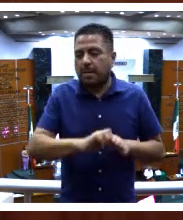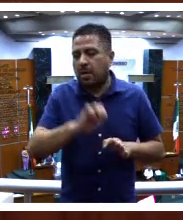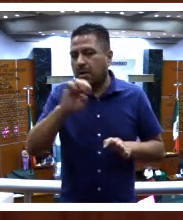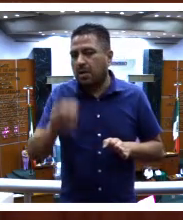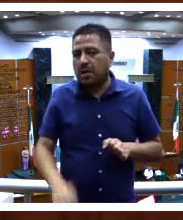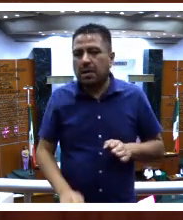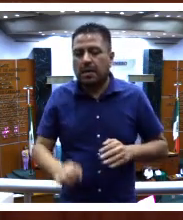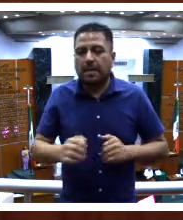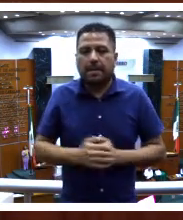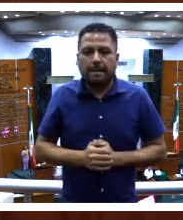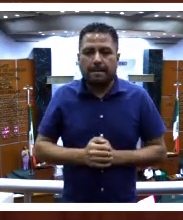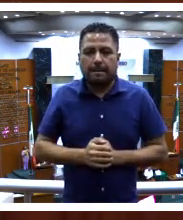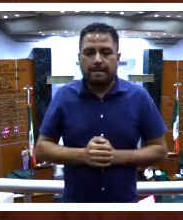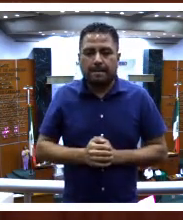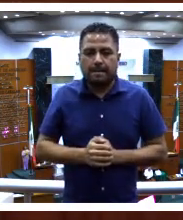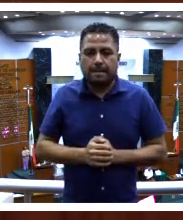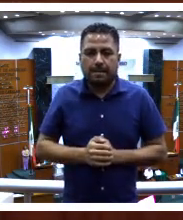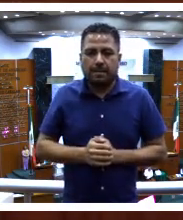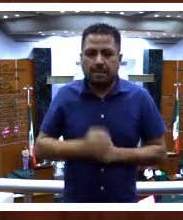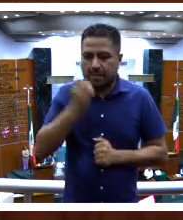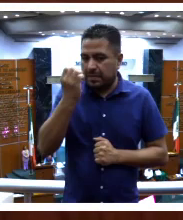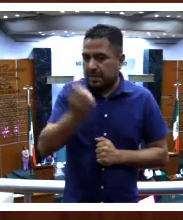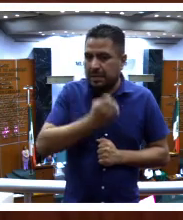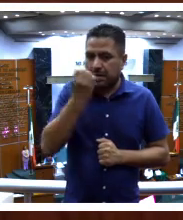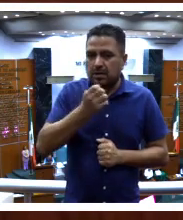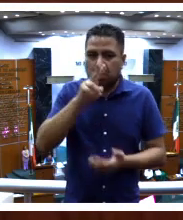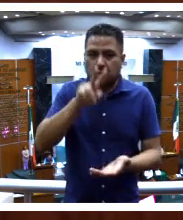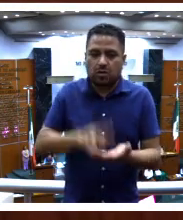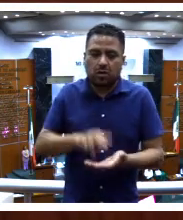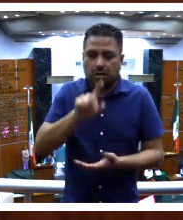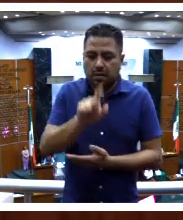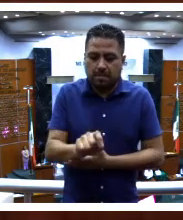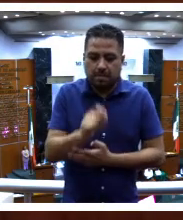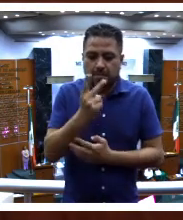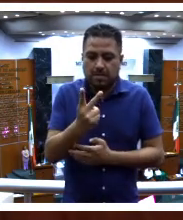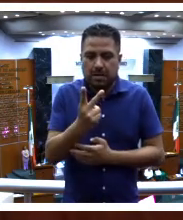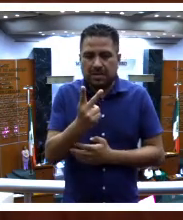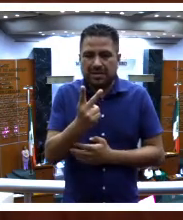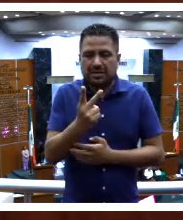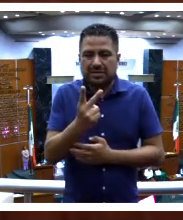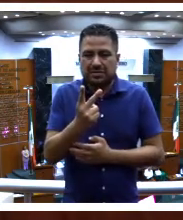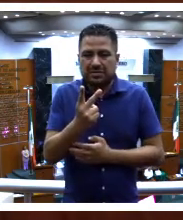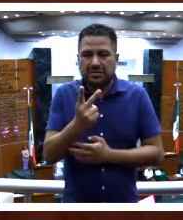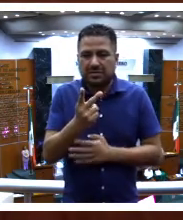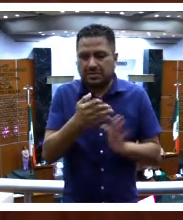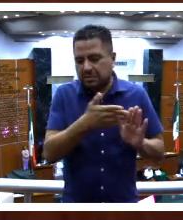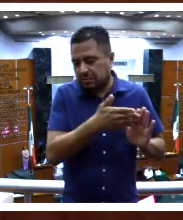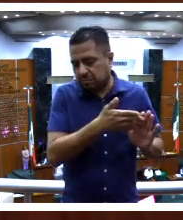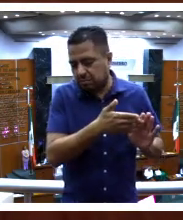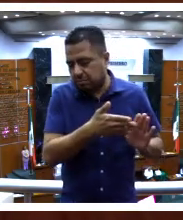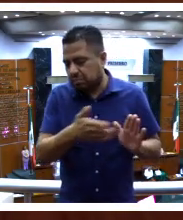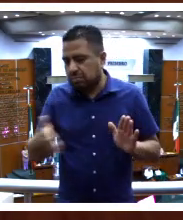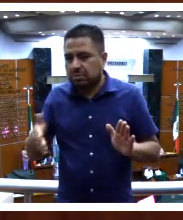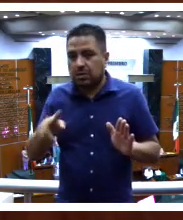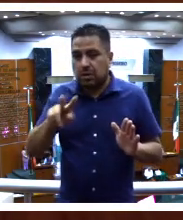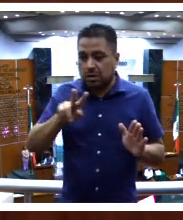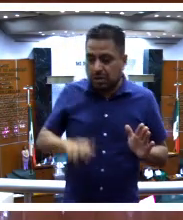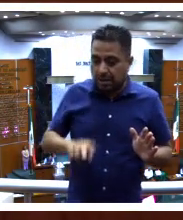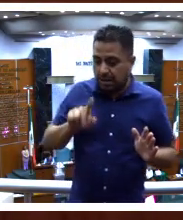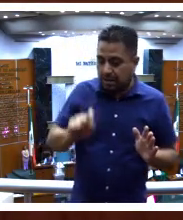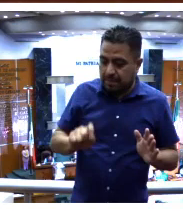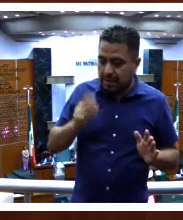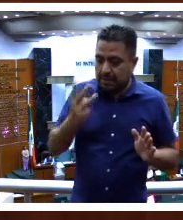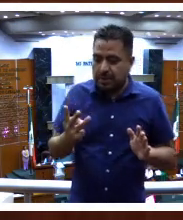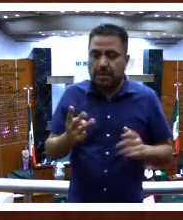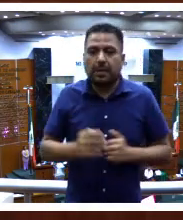ejemplo, que del ciclo escolar 2022 al ciclo escolar 2023,